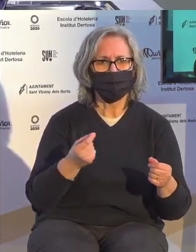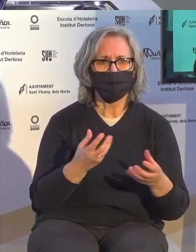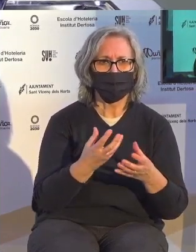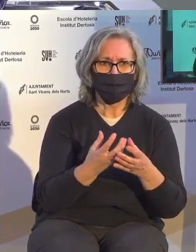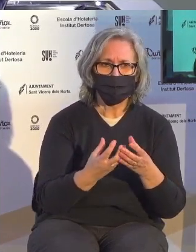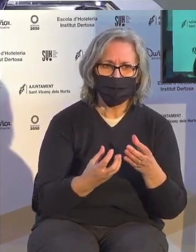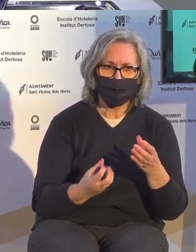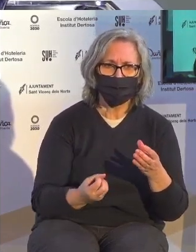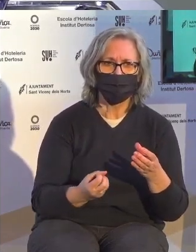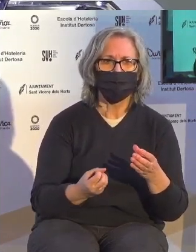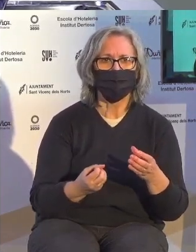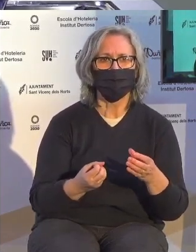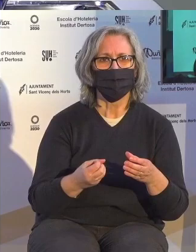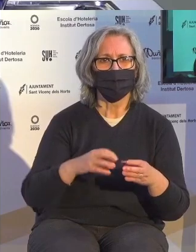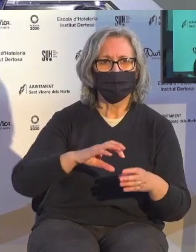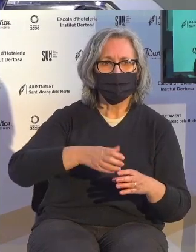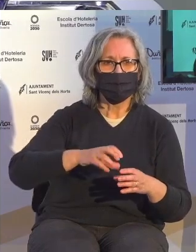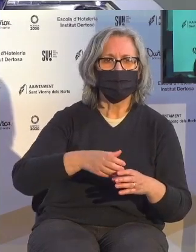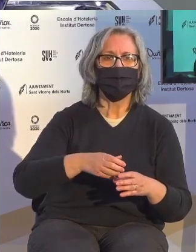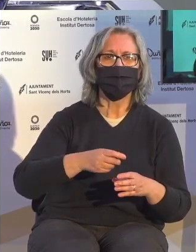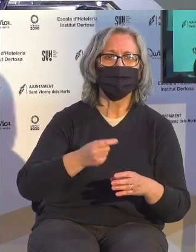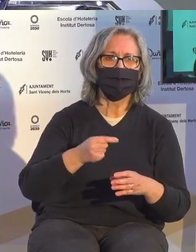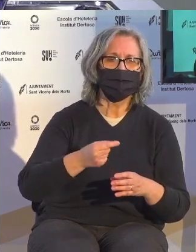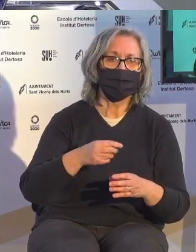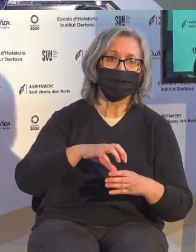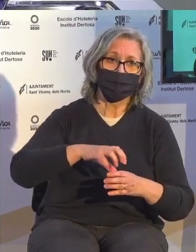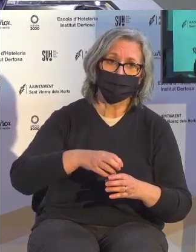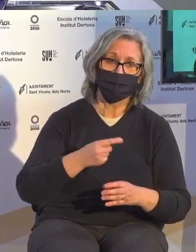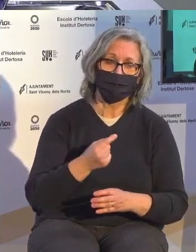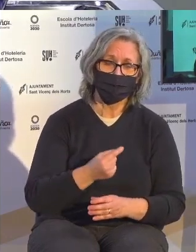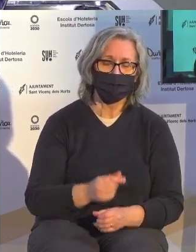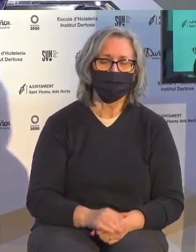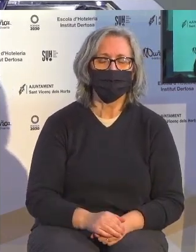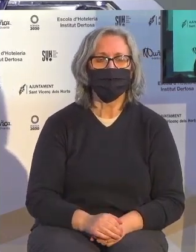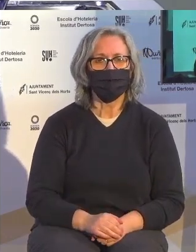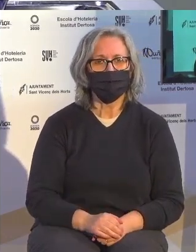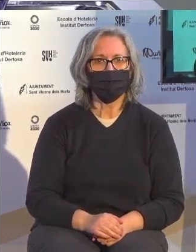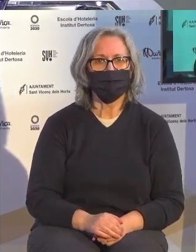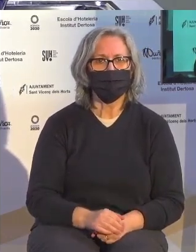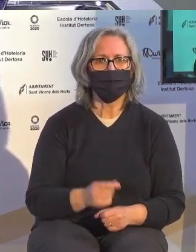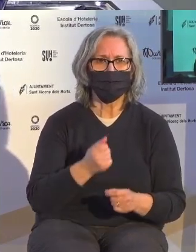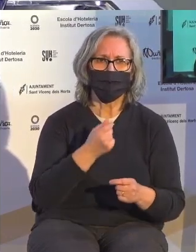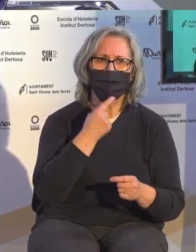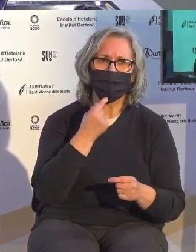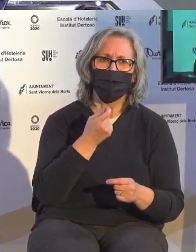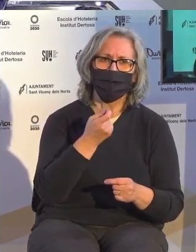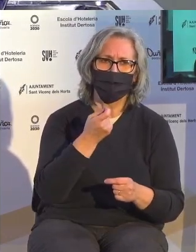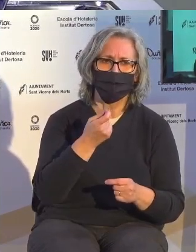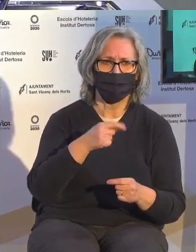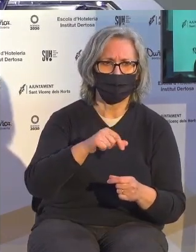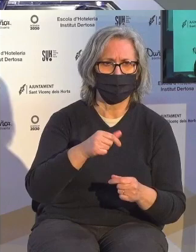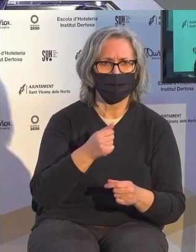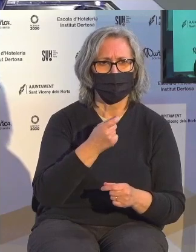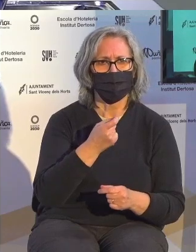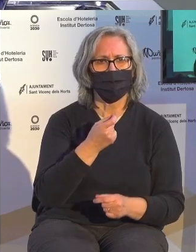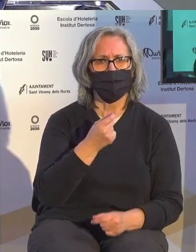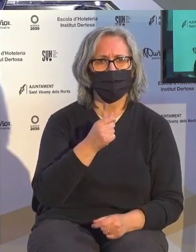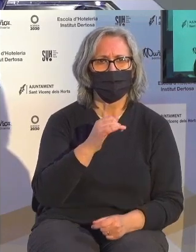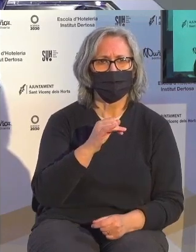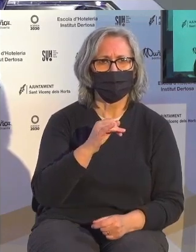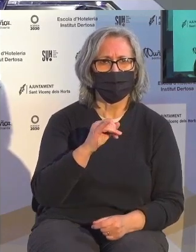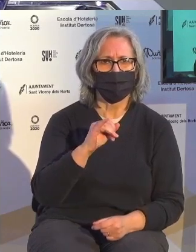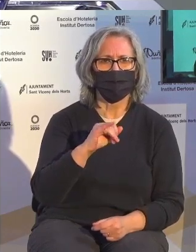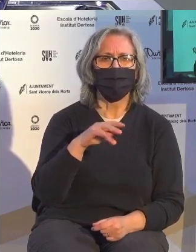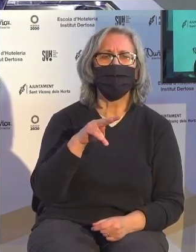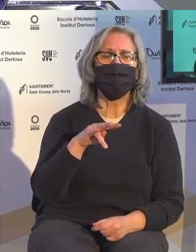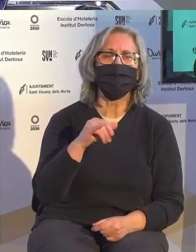más lógicamente adiciona un poquito de azúcar un poquito de youtube para la acidez y